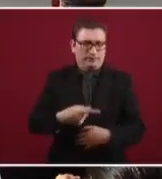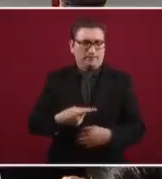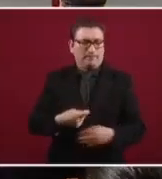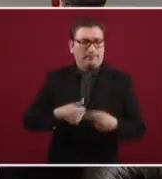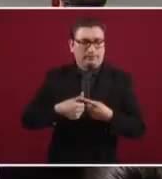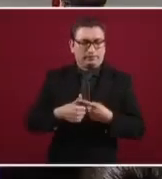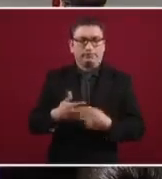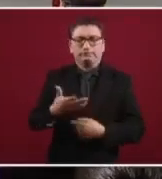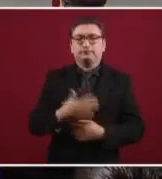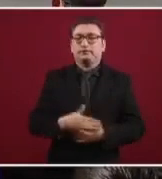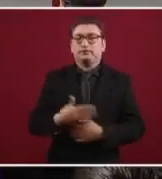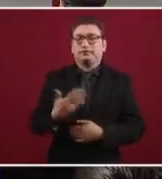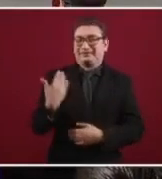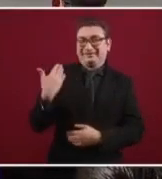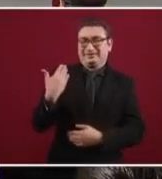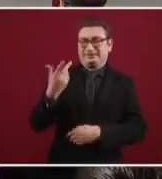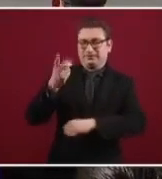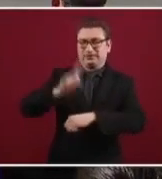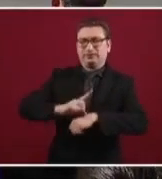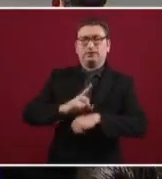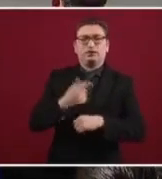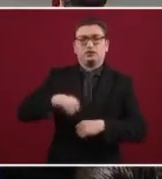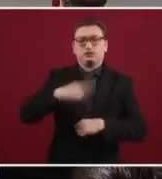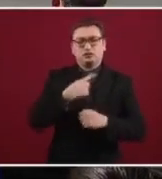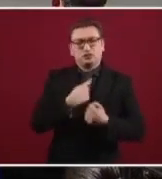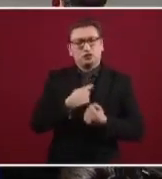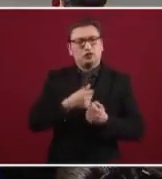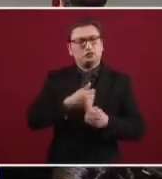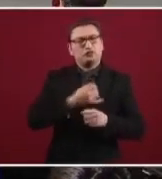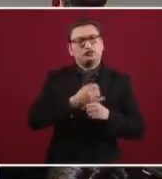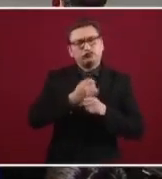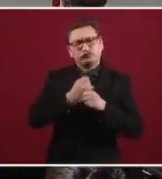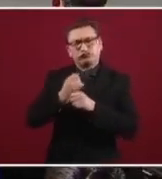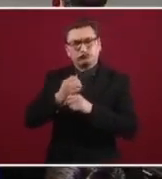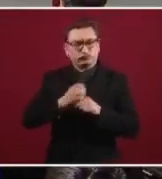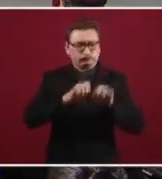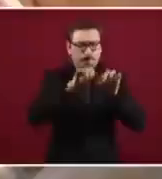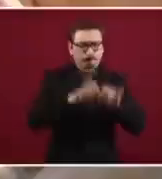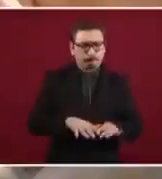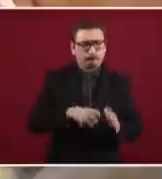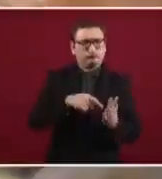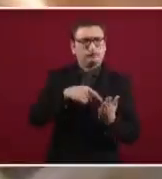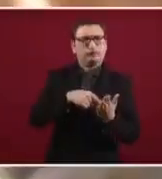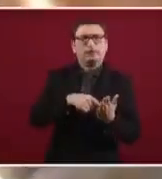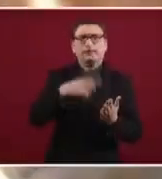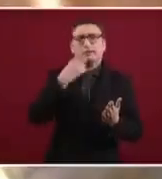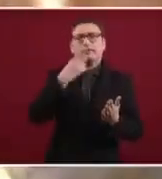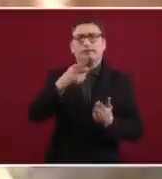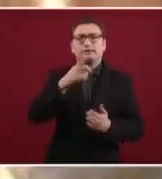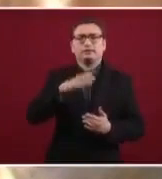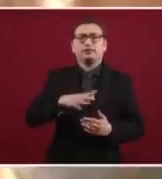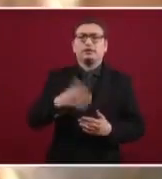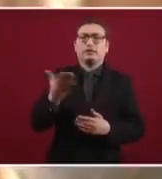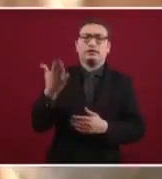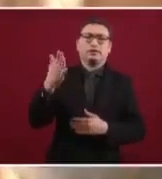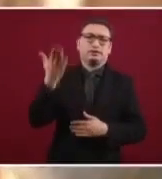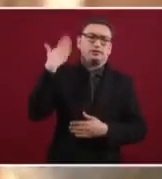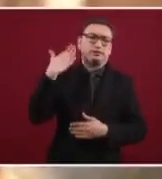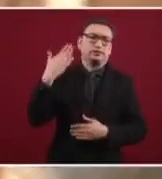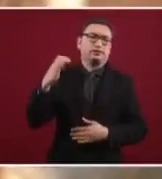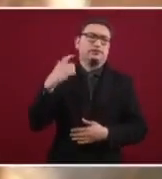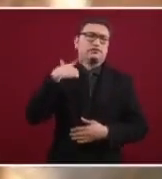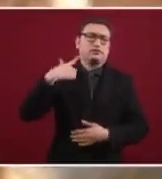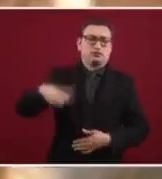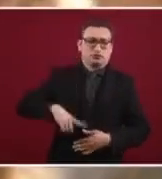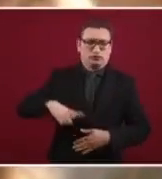en estos días llevamos una nota en la que se daba cuenta de que en gobiernos anteriores llegaron a